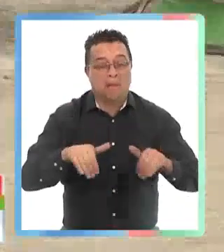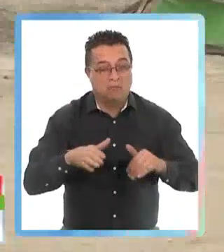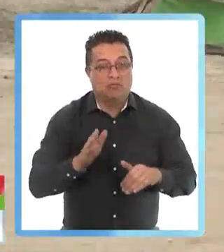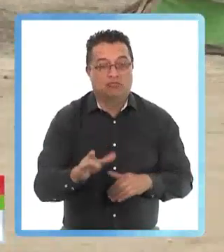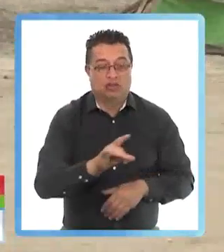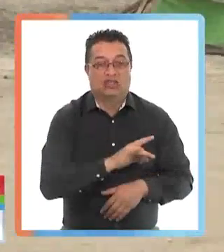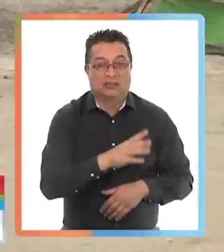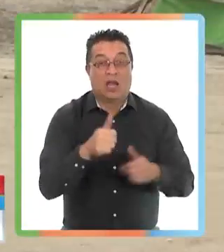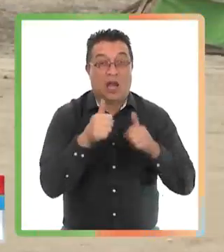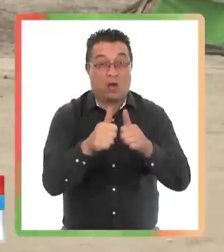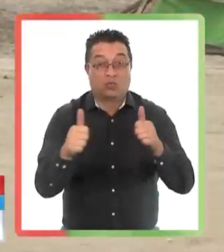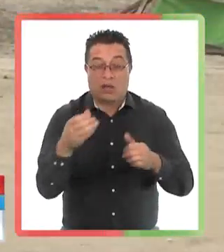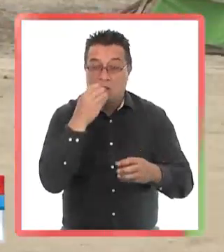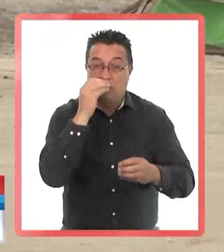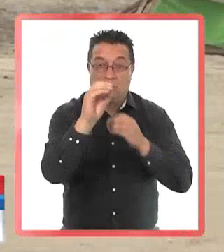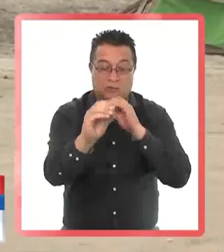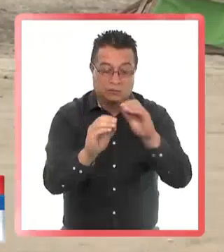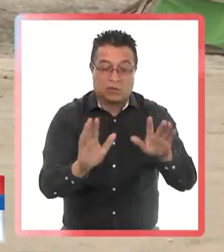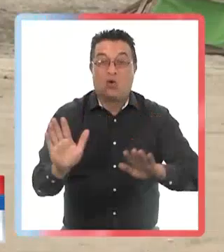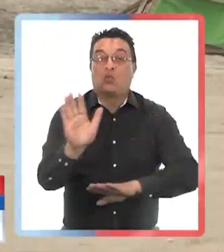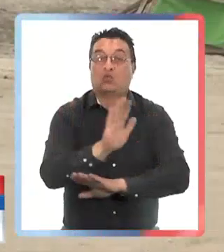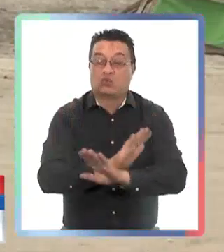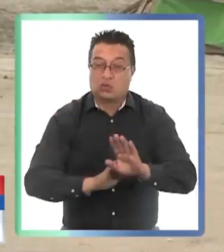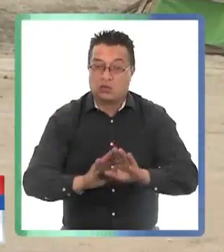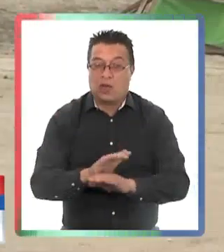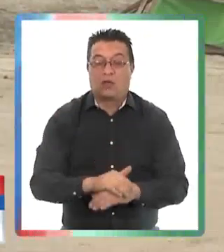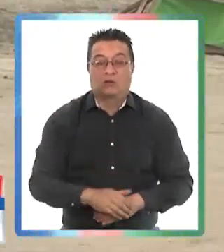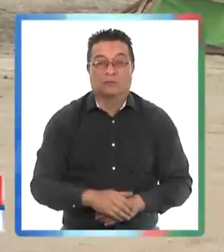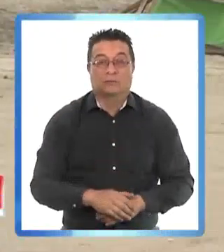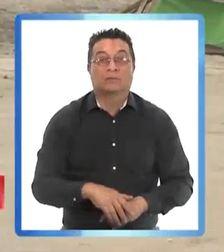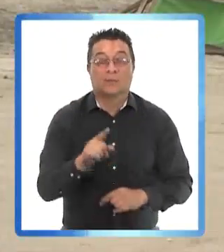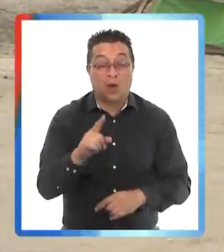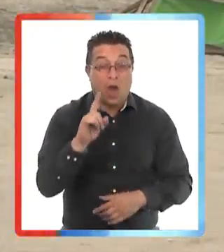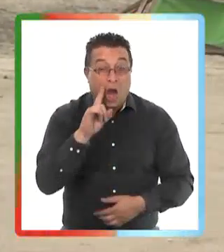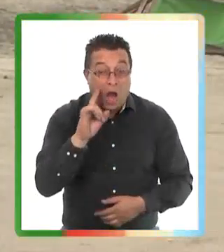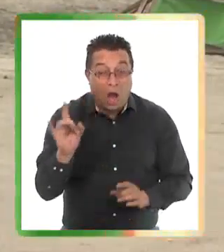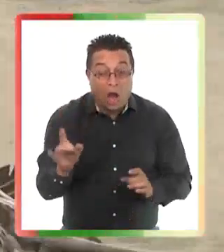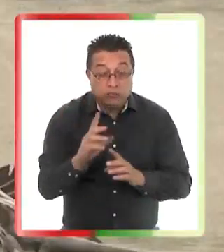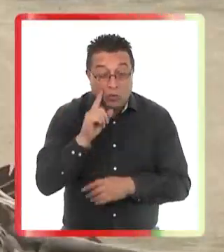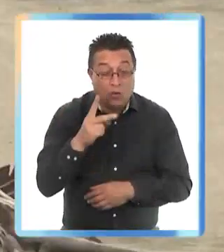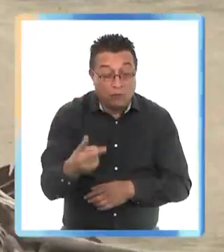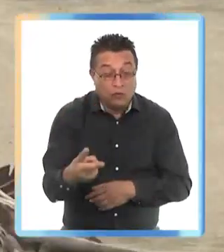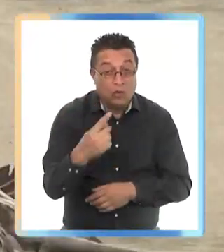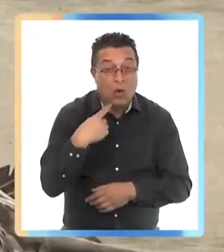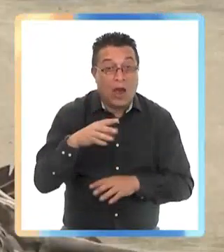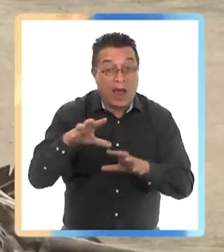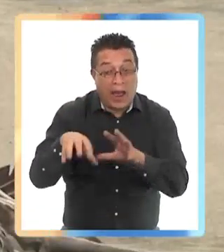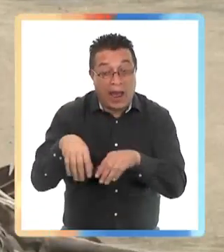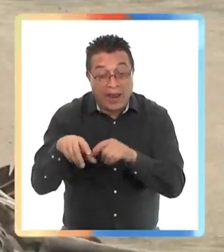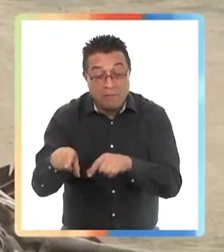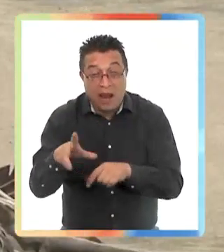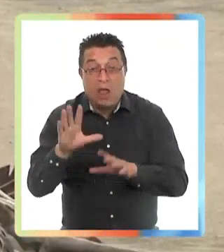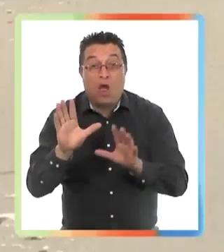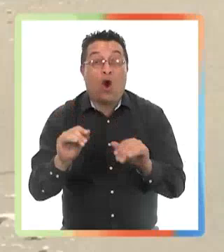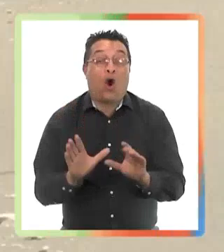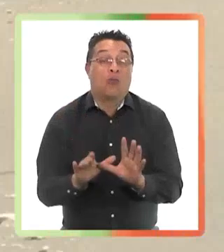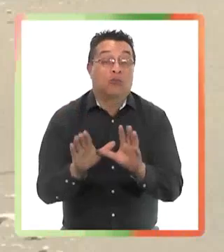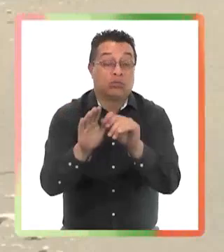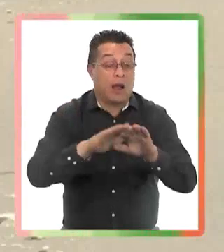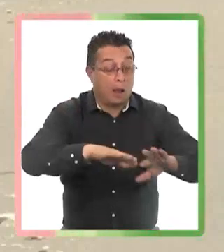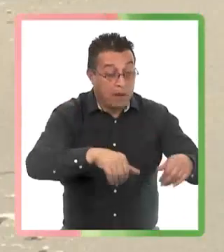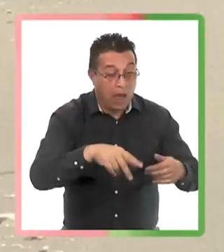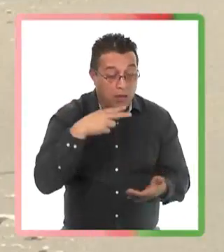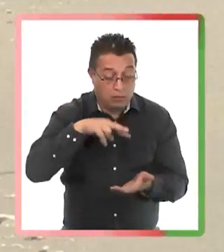en el país. Las autoridades realizaron un llamado a la precaución. Si nos encontramos con un ave, con un mamífero que